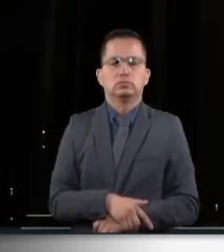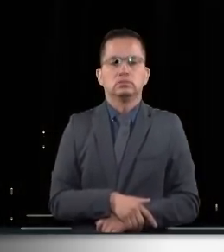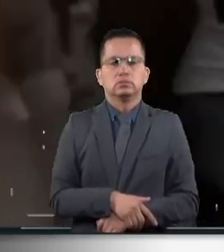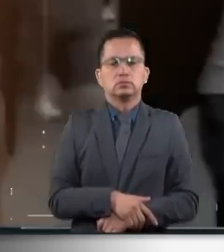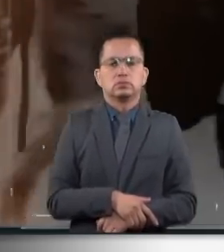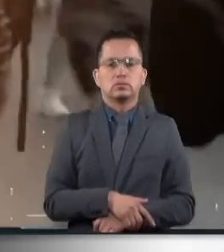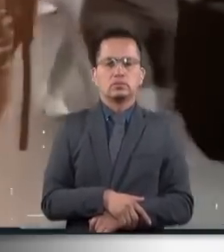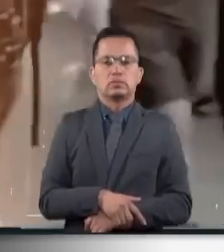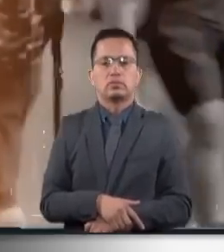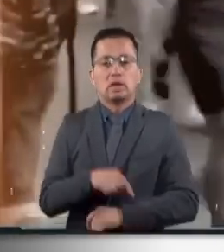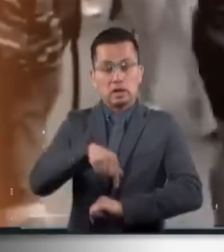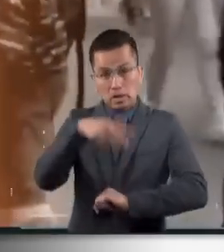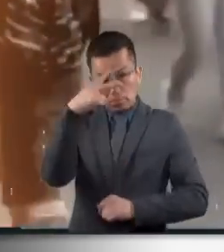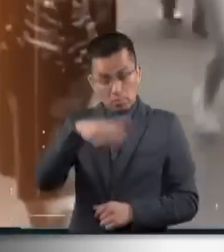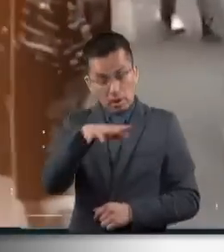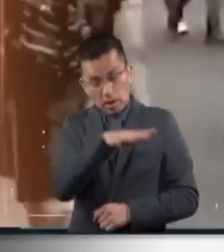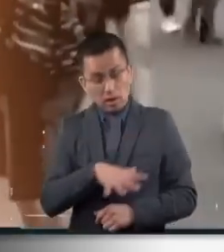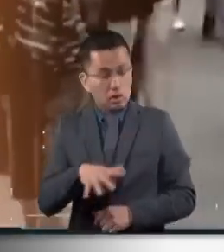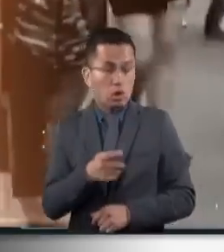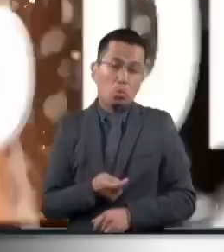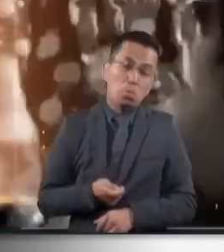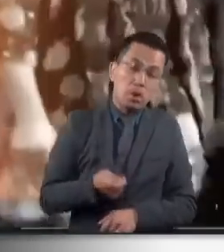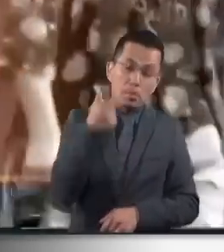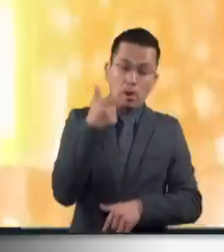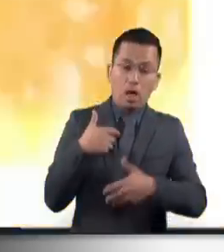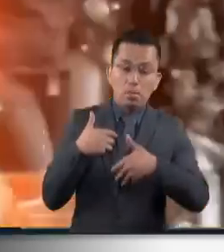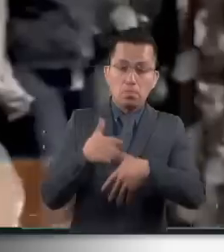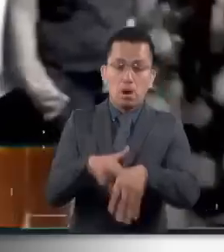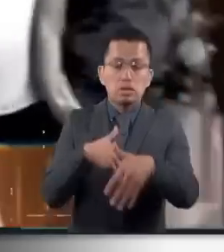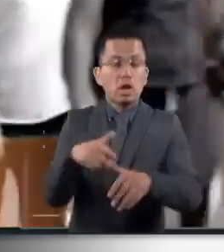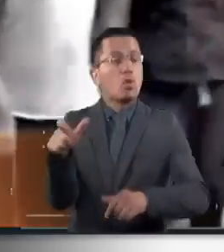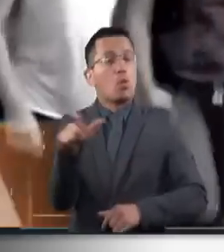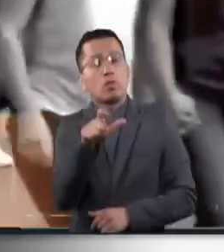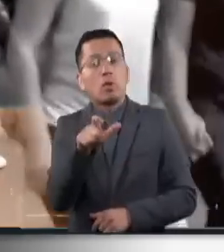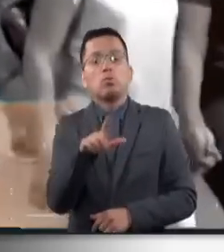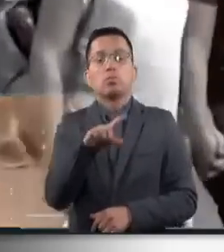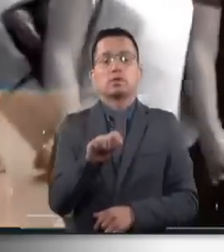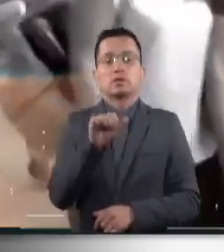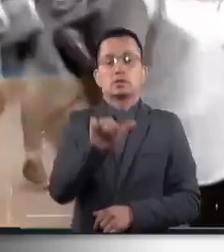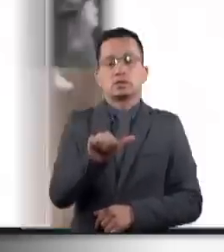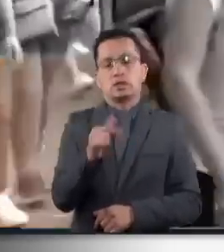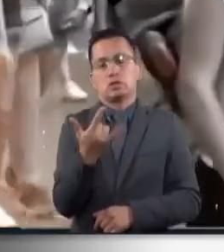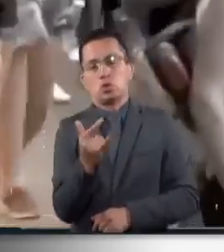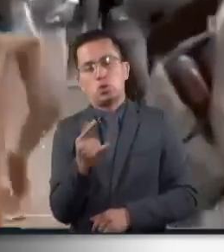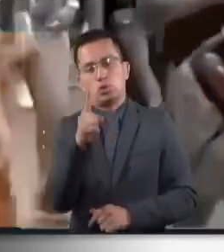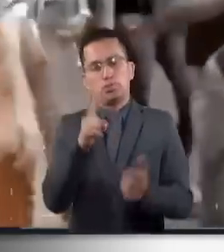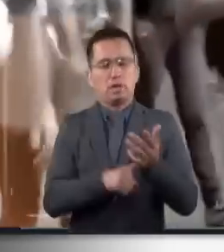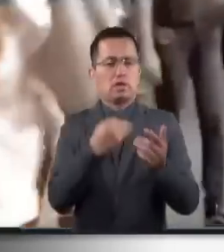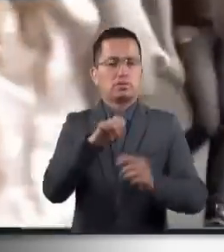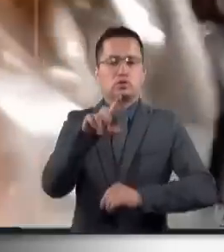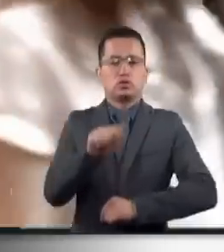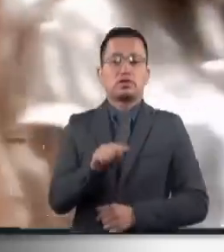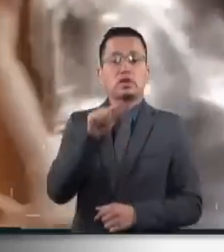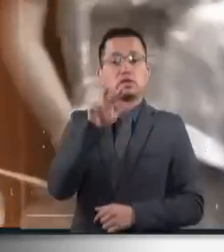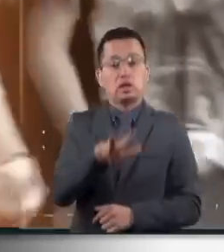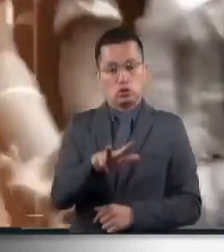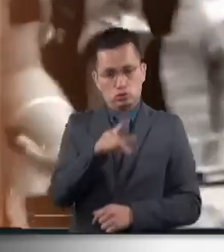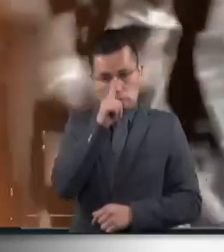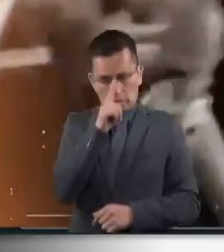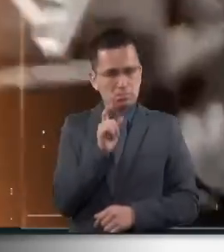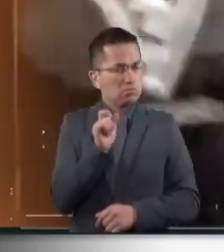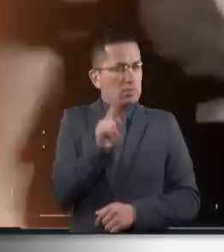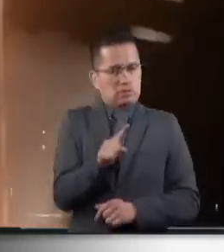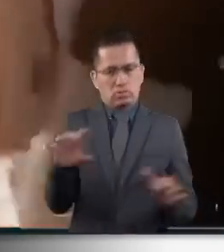En México, la primera manifestación de este tipo ocurrió el 26 de julio de 1978, durante la marcha por el aniversario